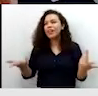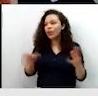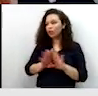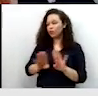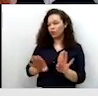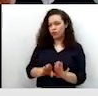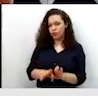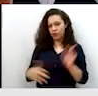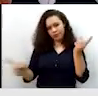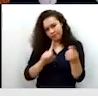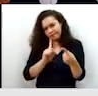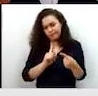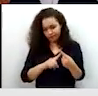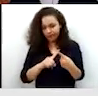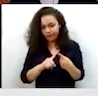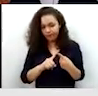primero,